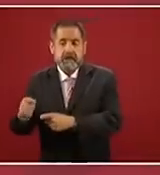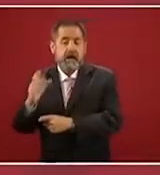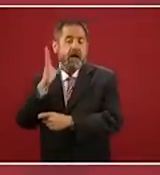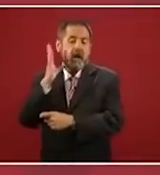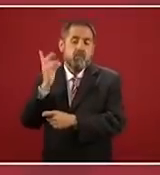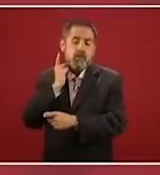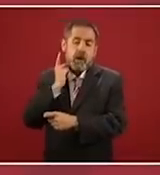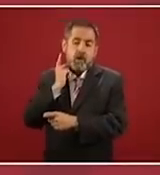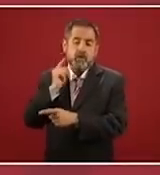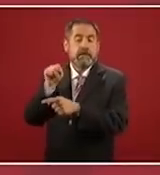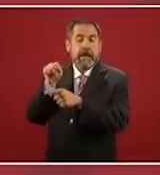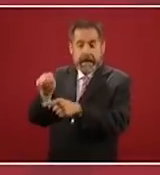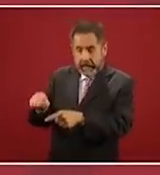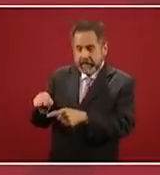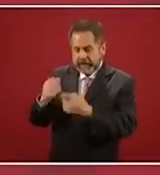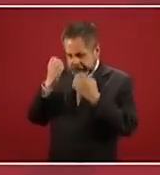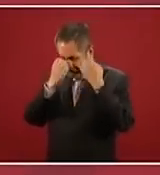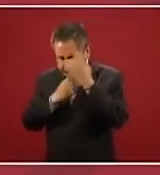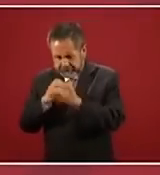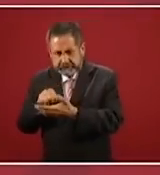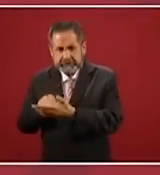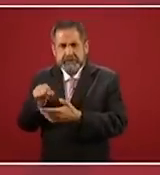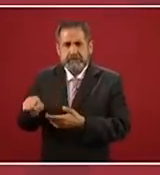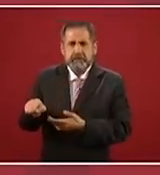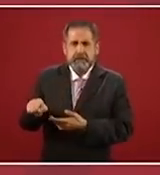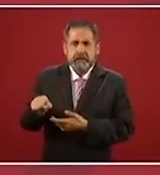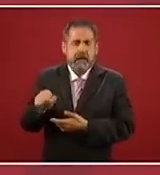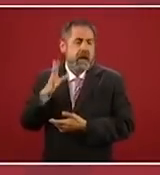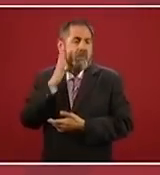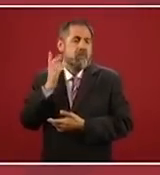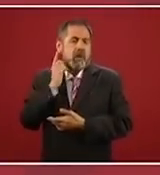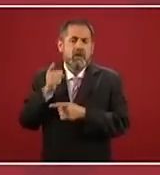consideró de que no